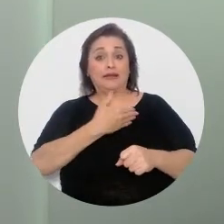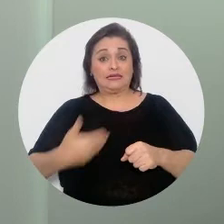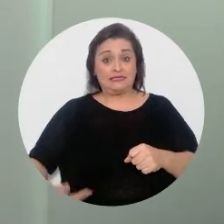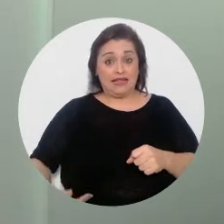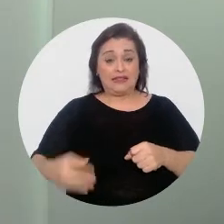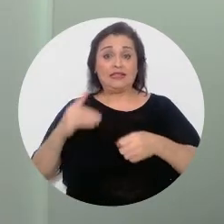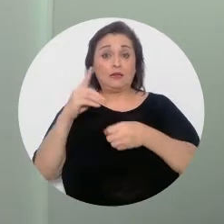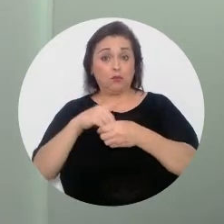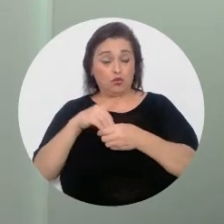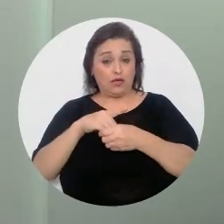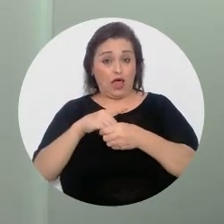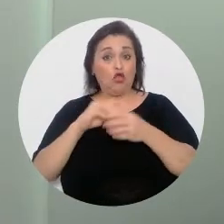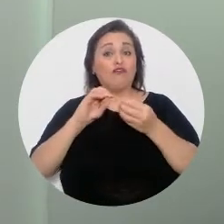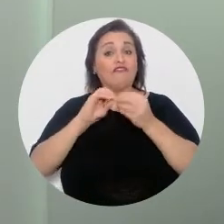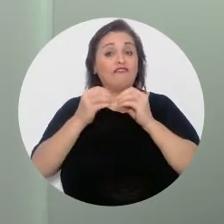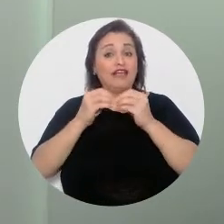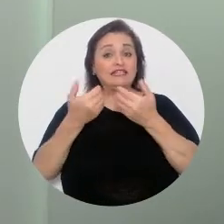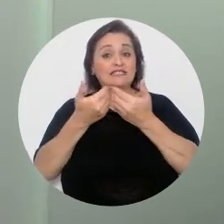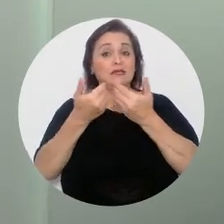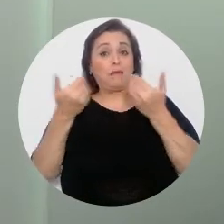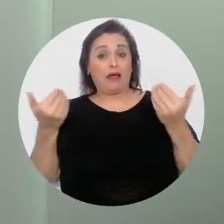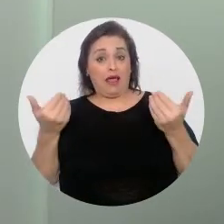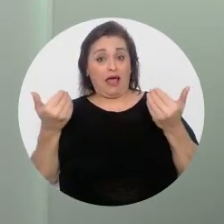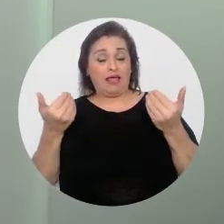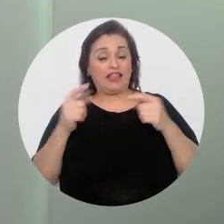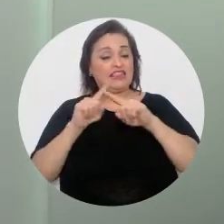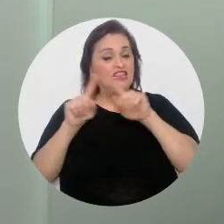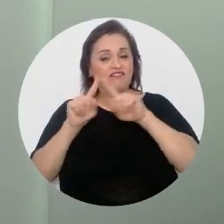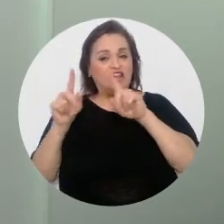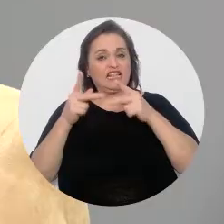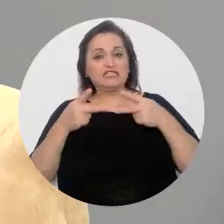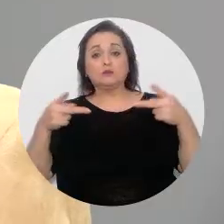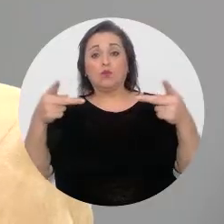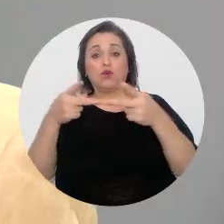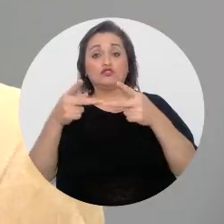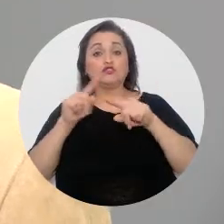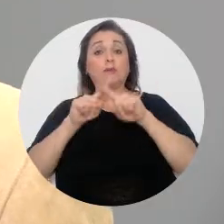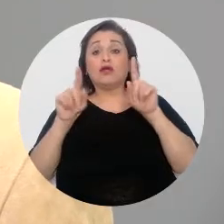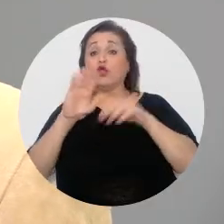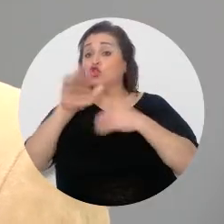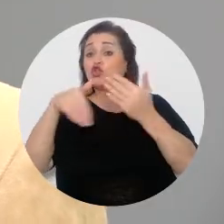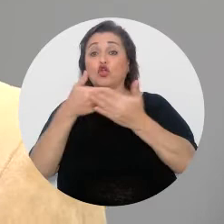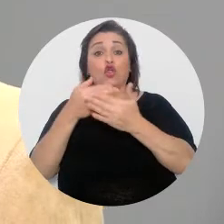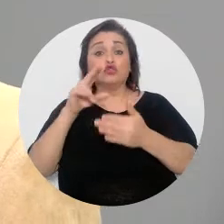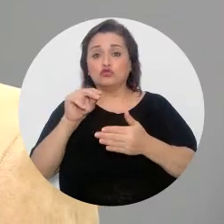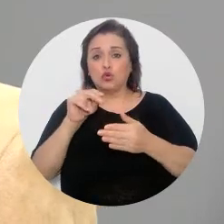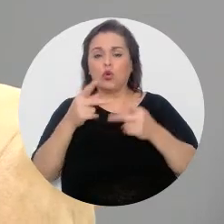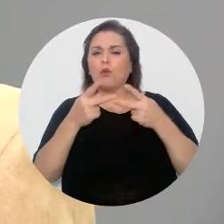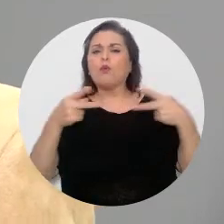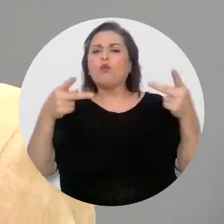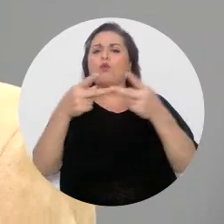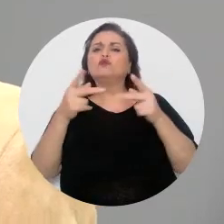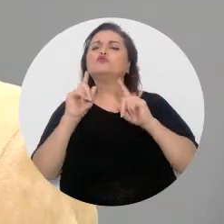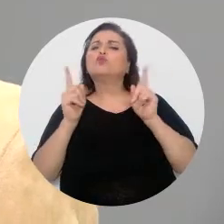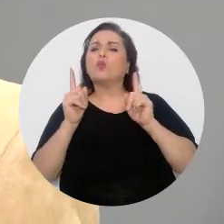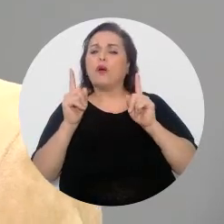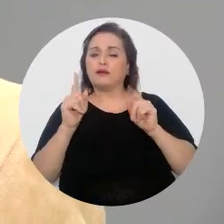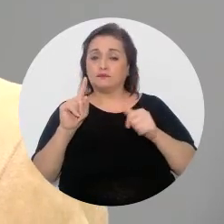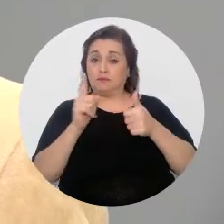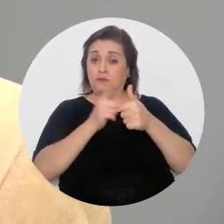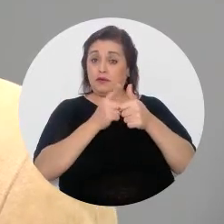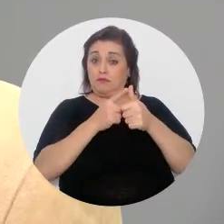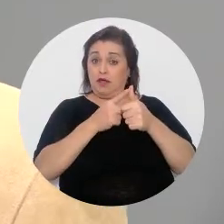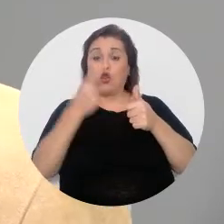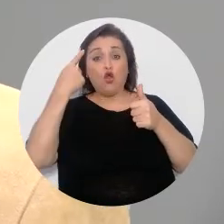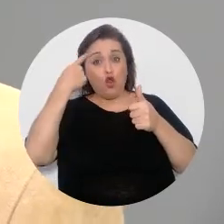presidencia y las diputaciones, en fecha separada, varios puestos, pero no todos. ¿Cuáles fueron esos puestos?